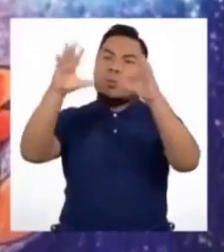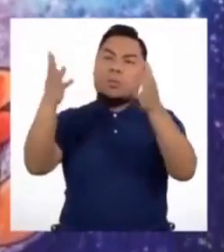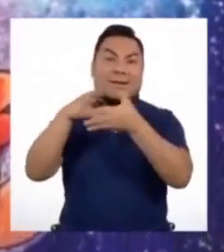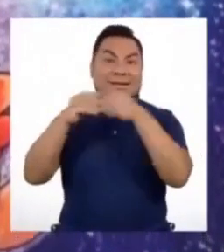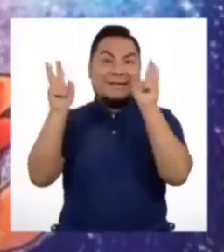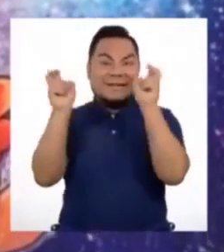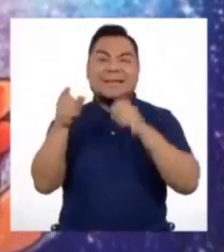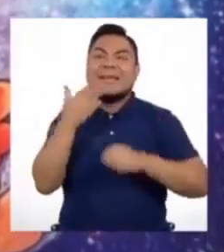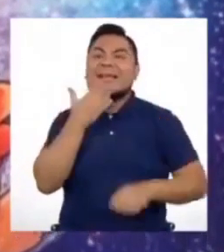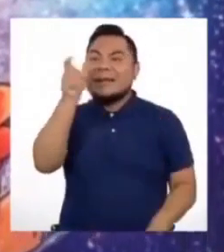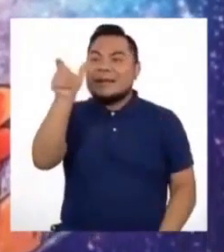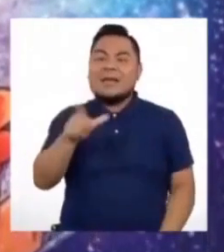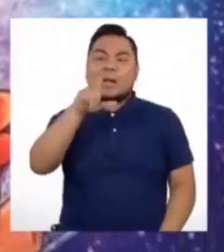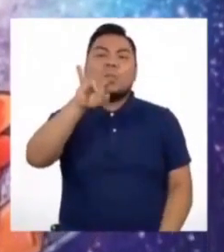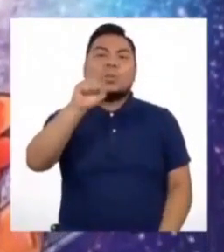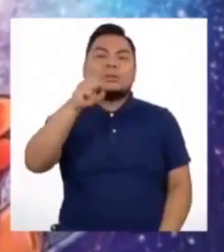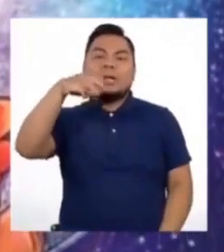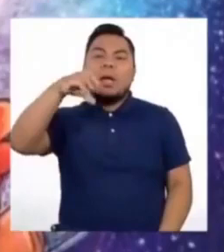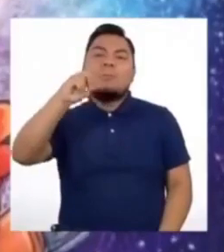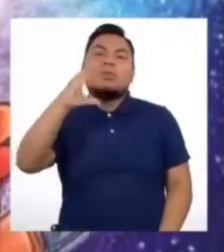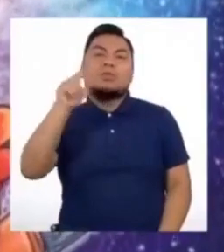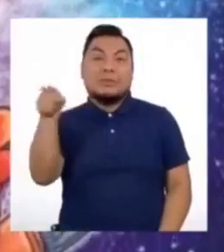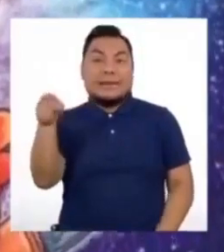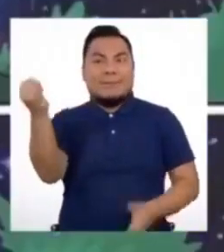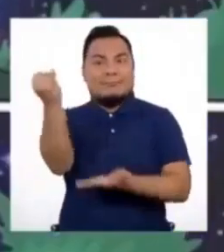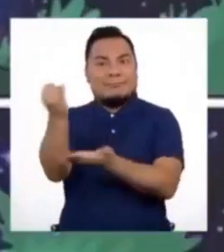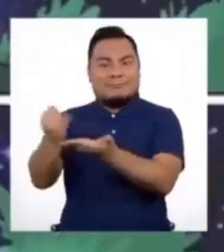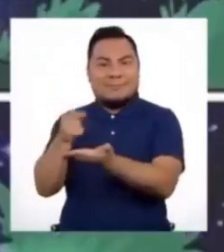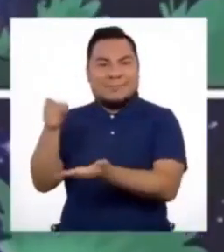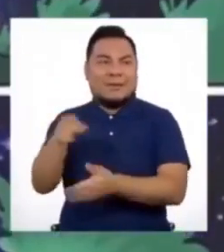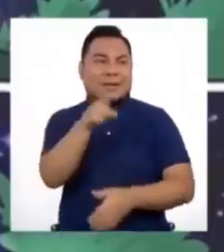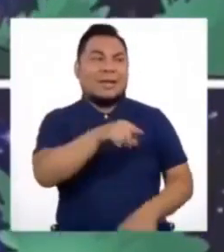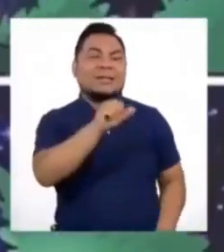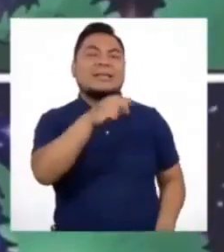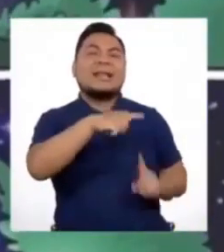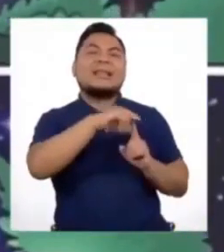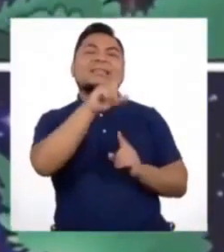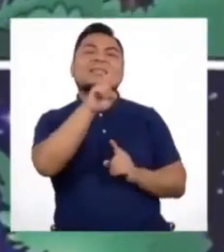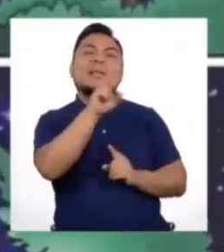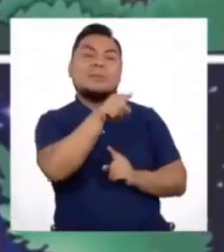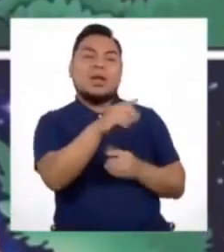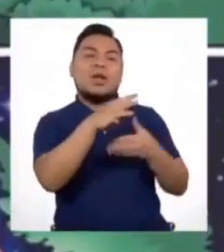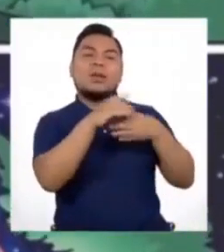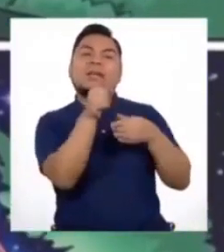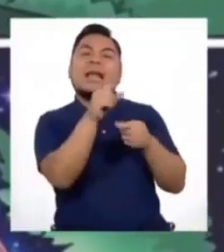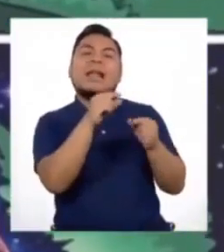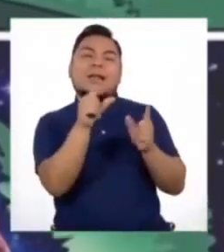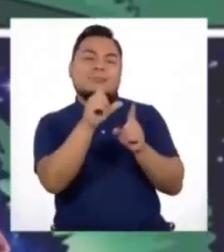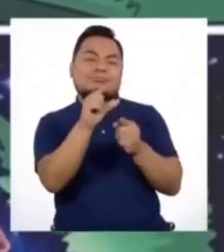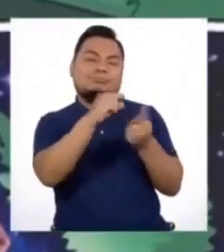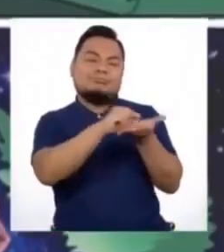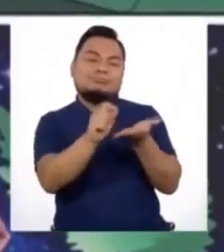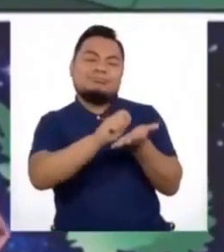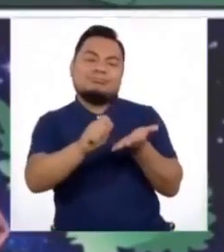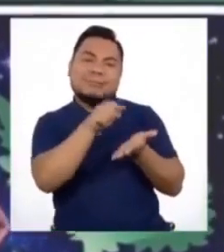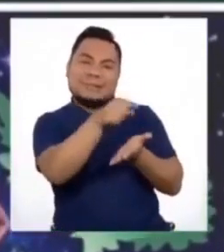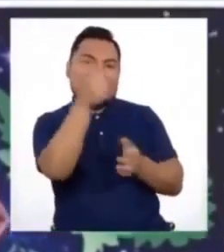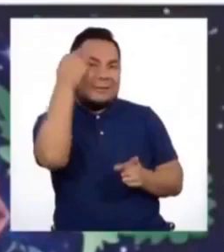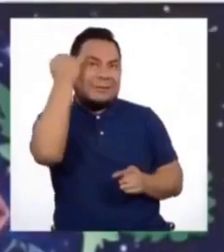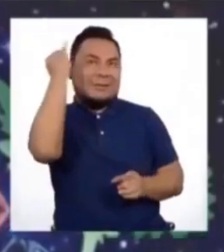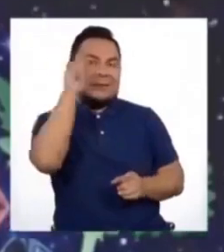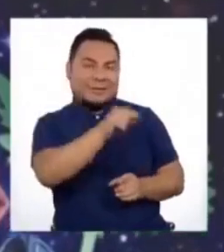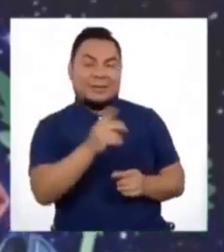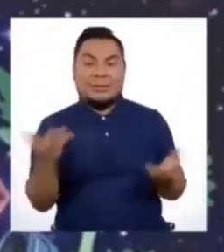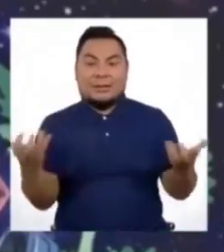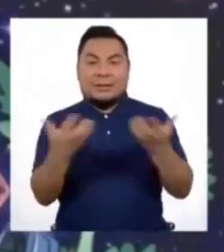colección creada por Luis Morocho como ilustrador y Santi Selvi como guionista, y está editada por Noé Editorial